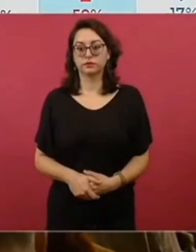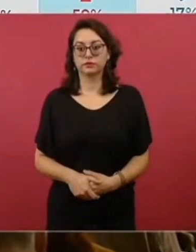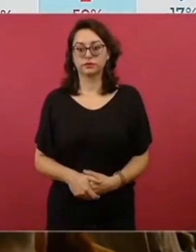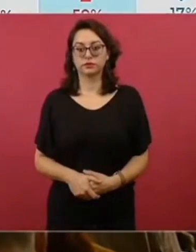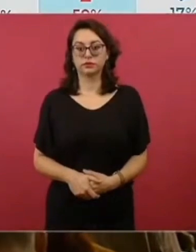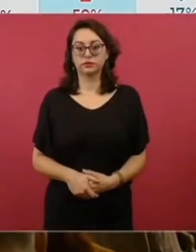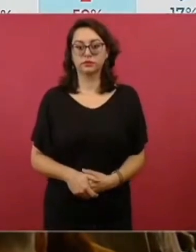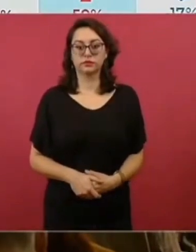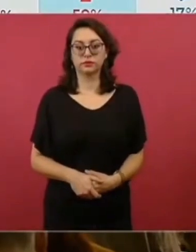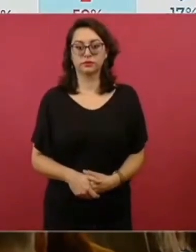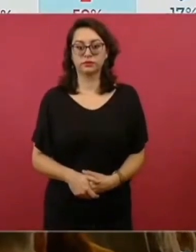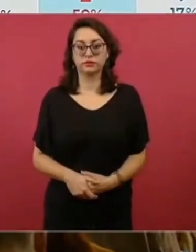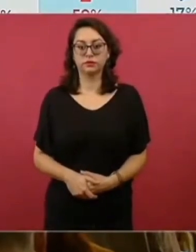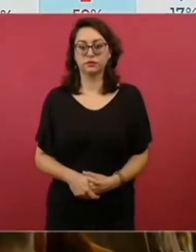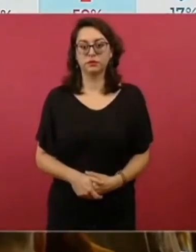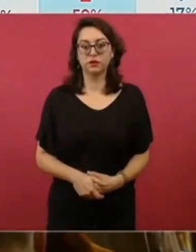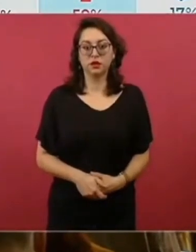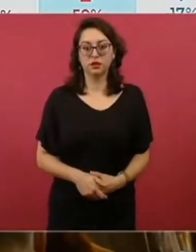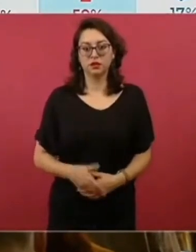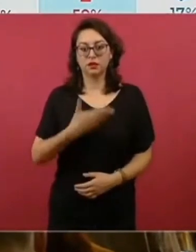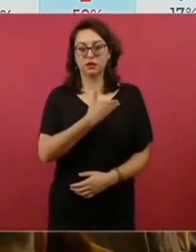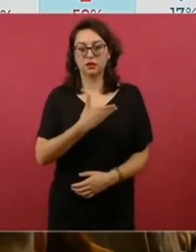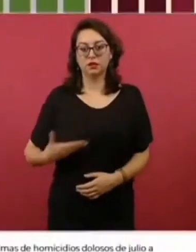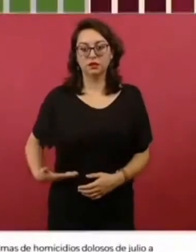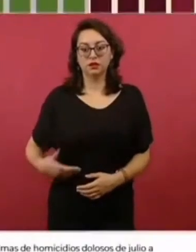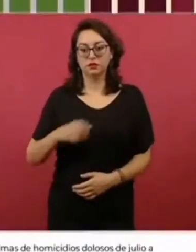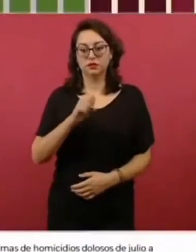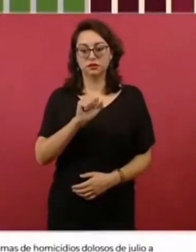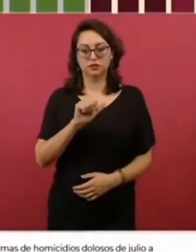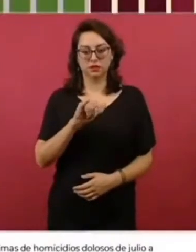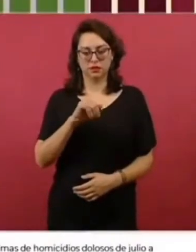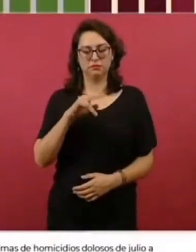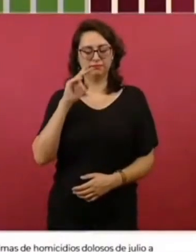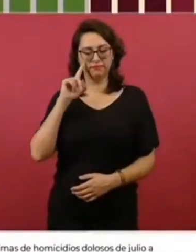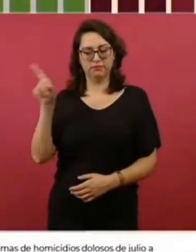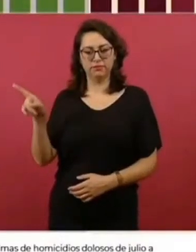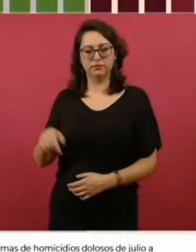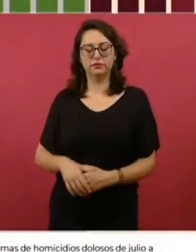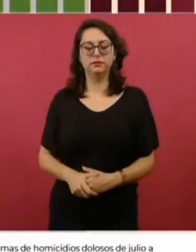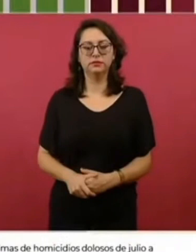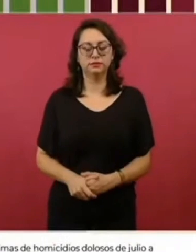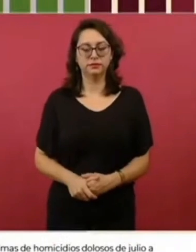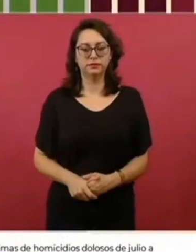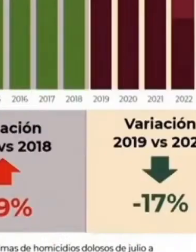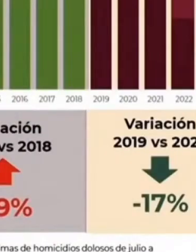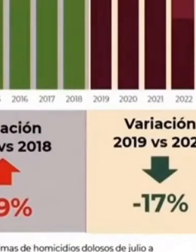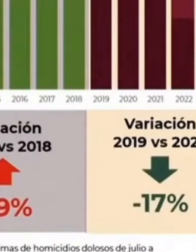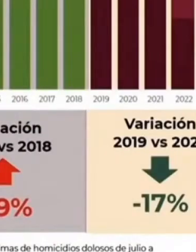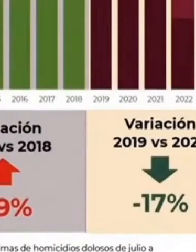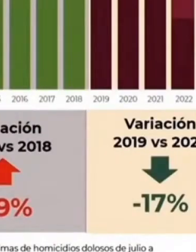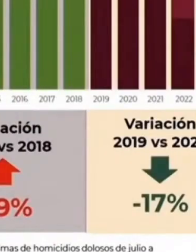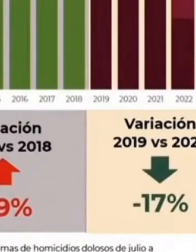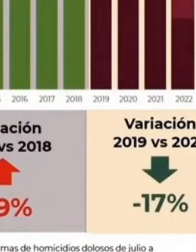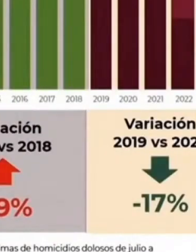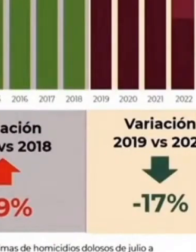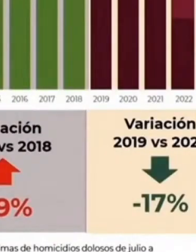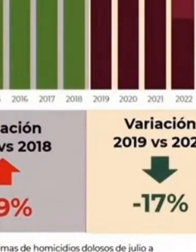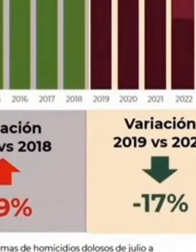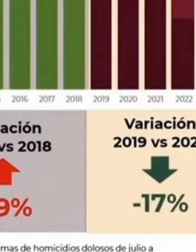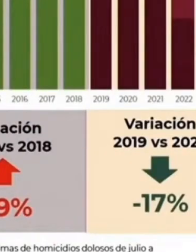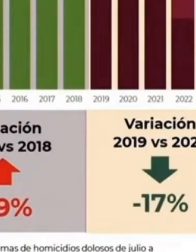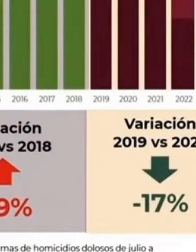Aquí es Salinas, creció 9.2, con Cedillo bajó